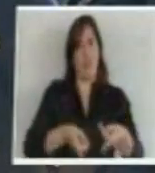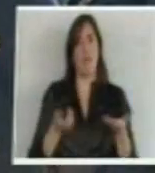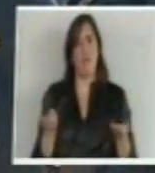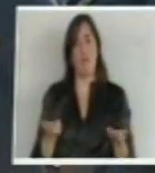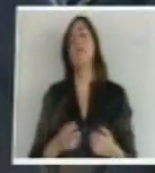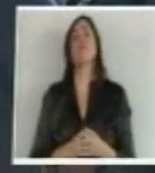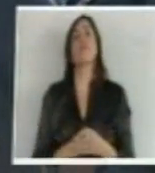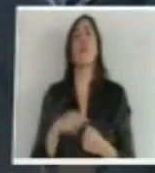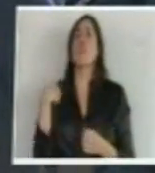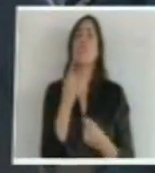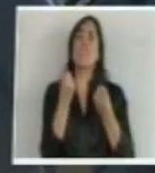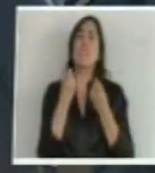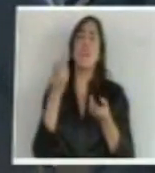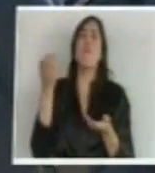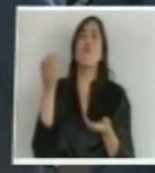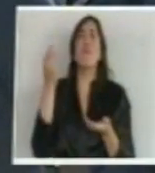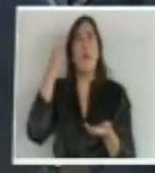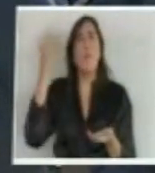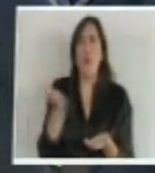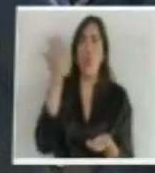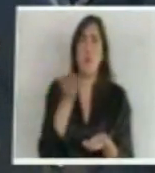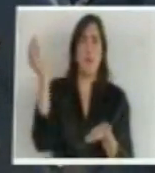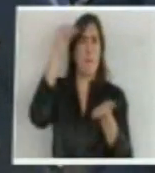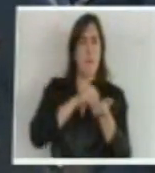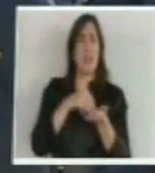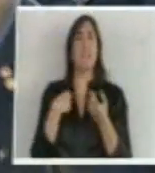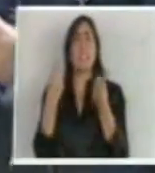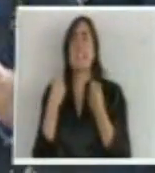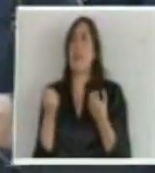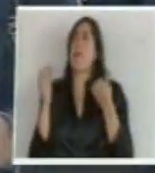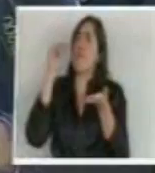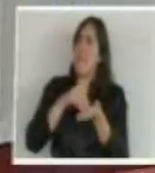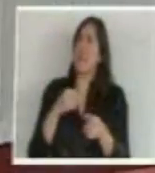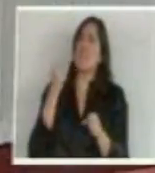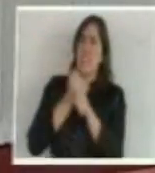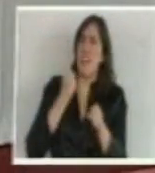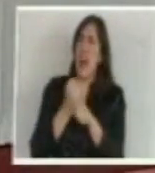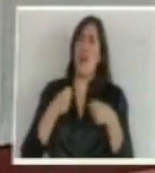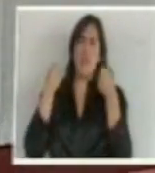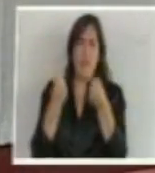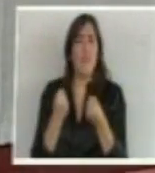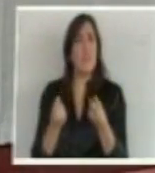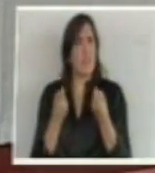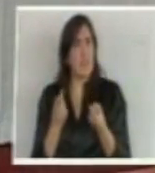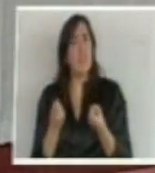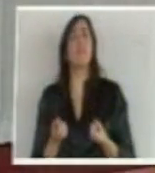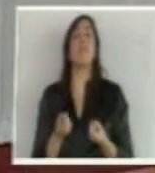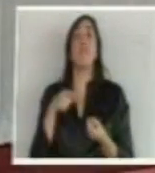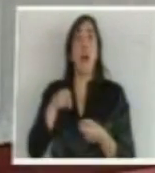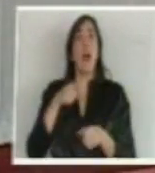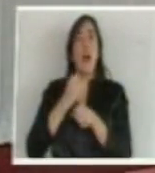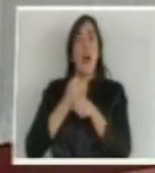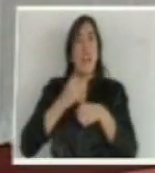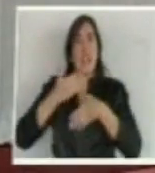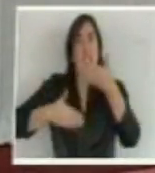Necesitamos producir más, necesitamos mayor esfuerzo y trabajo, y también que ese crecimiento tenga